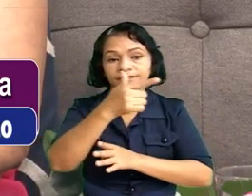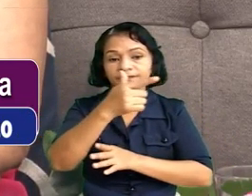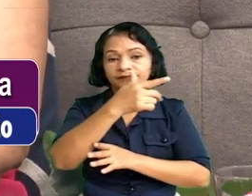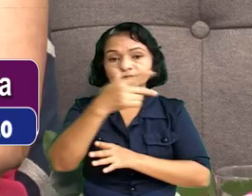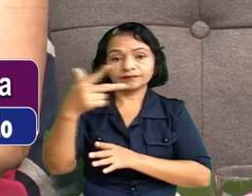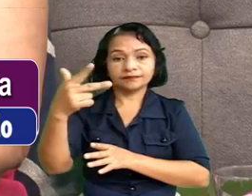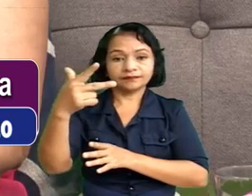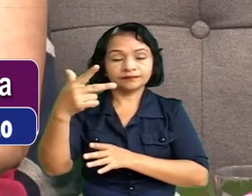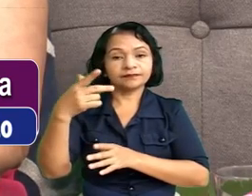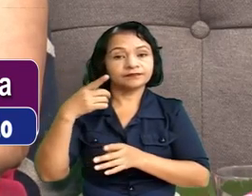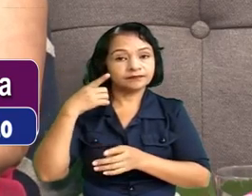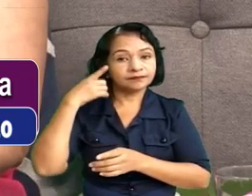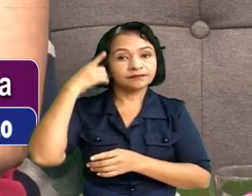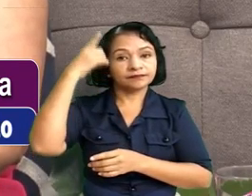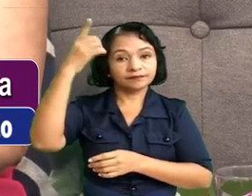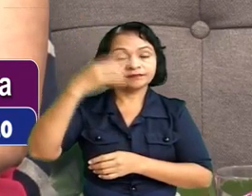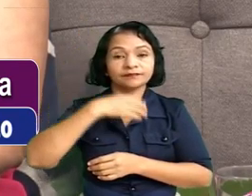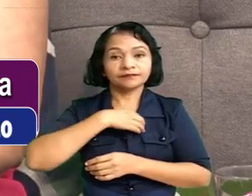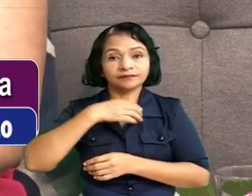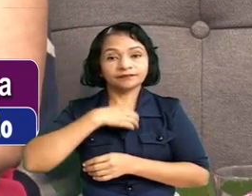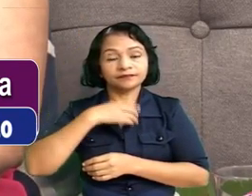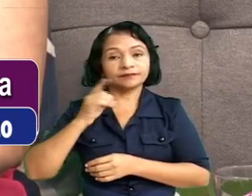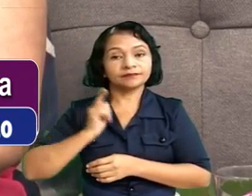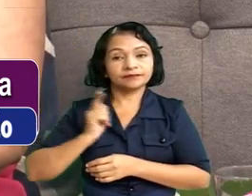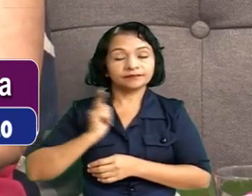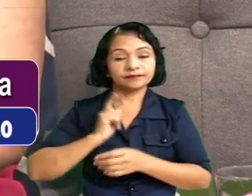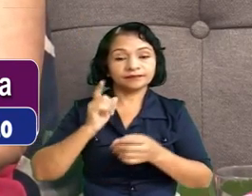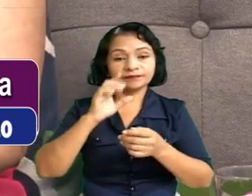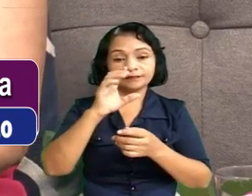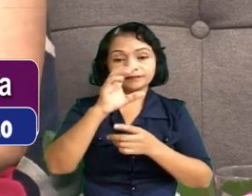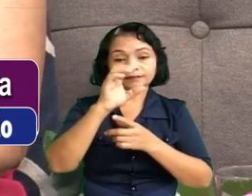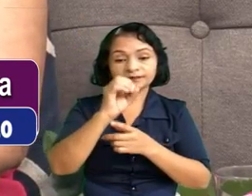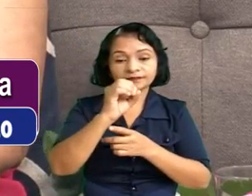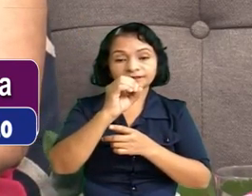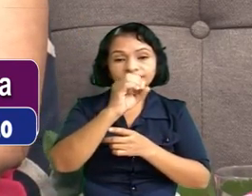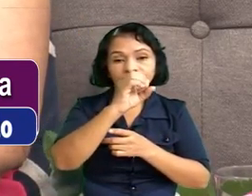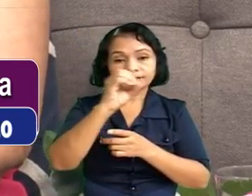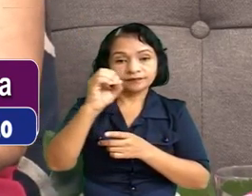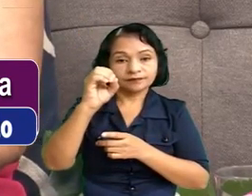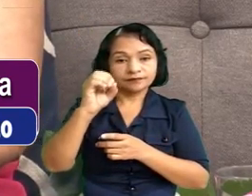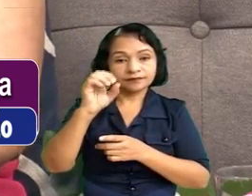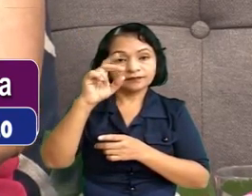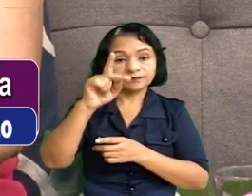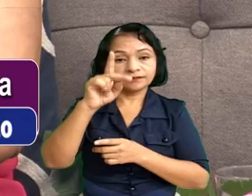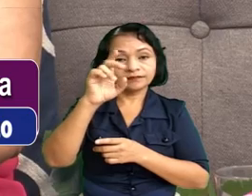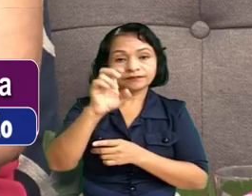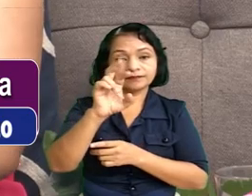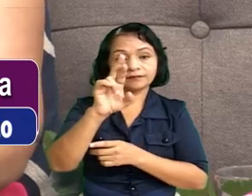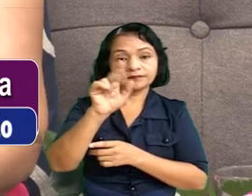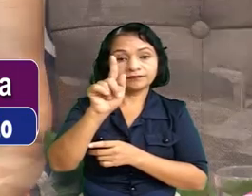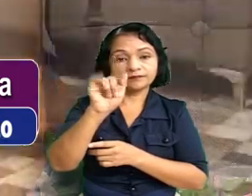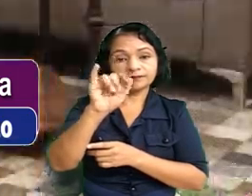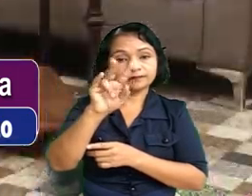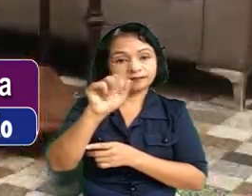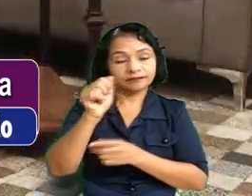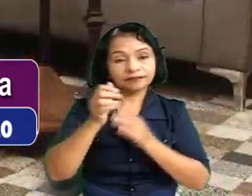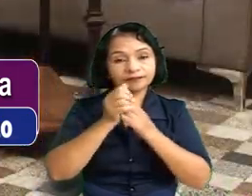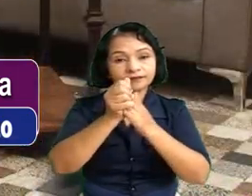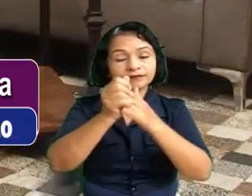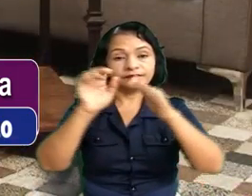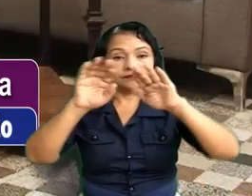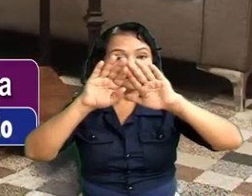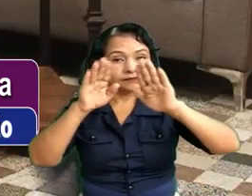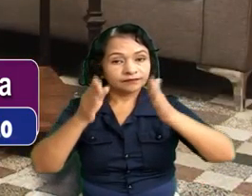ejes de desarrollo. Y entre esos, las cooperativas ahora mayoritariamente son dirigidas por mujeres. Y entre